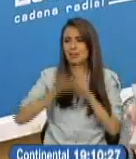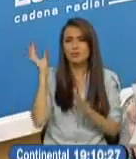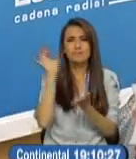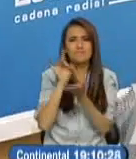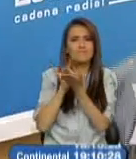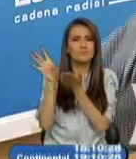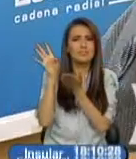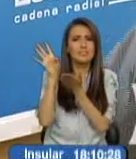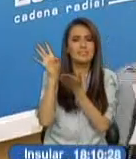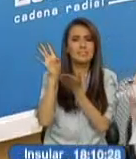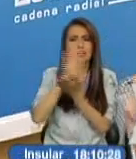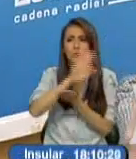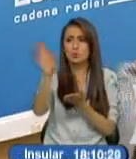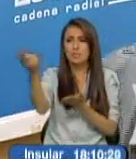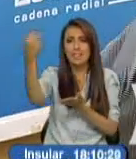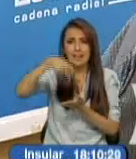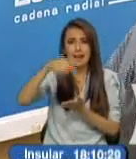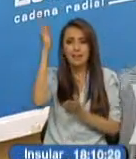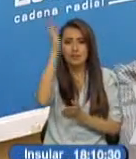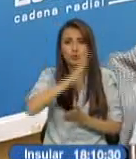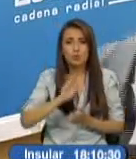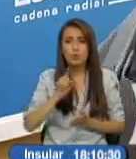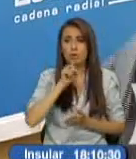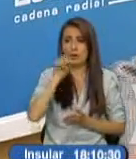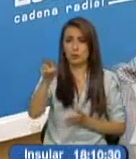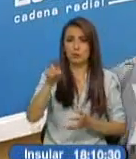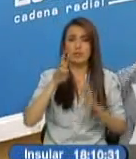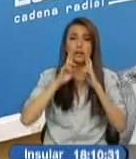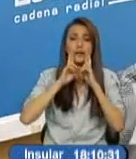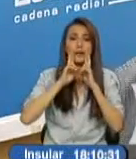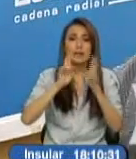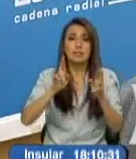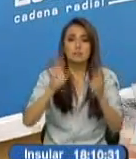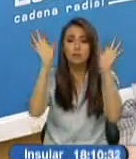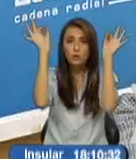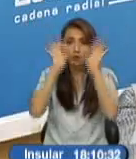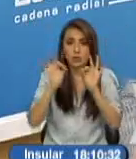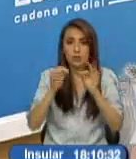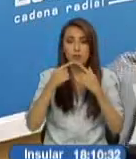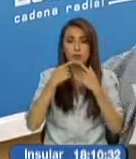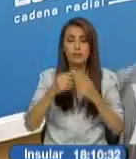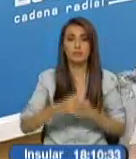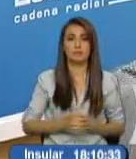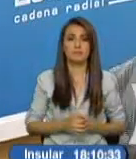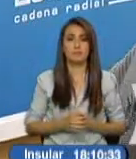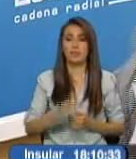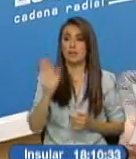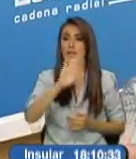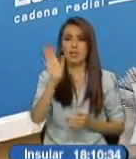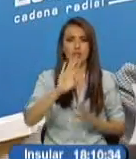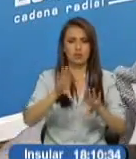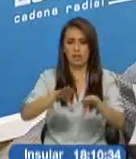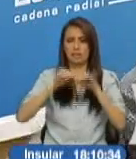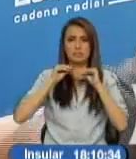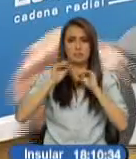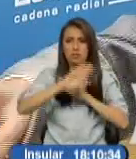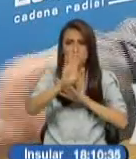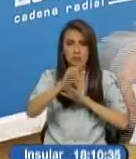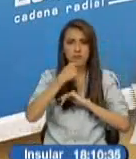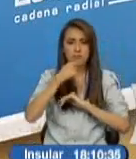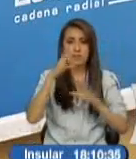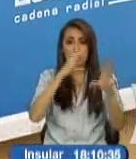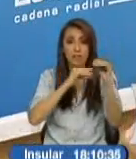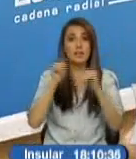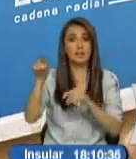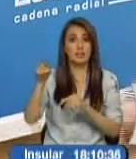de aquí y no regrese hasta que responda con esta hidroeléctrica ante mi pueblo. Y no le acepto sus comentarios. Y ese hombre